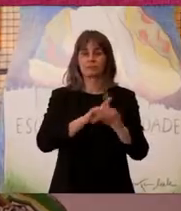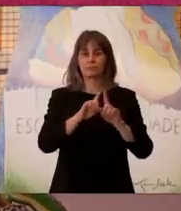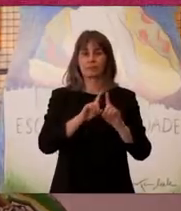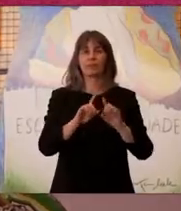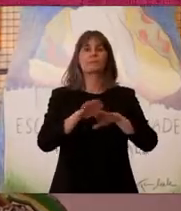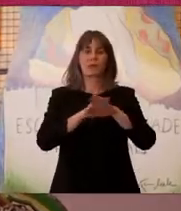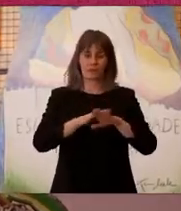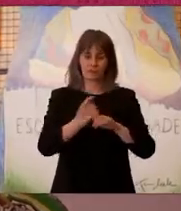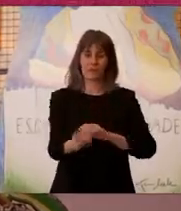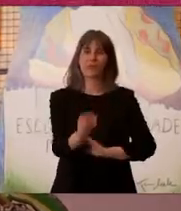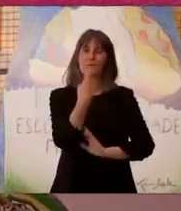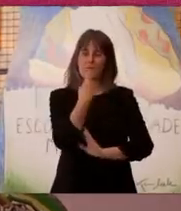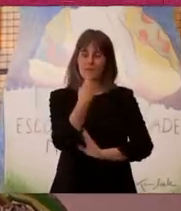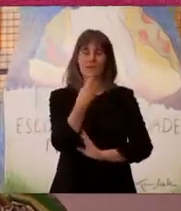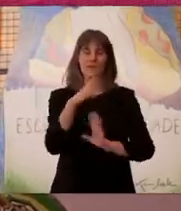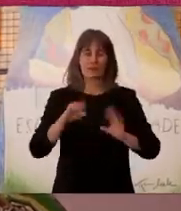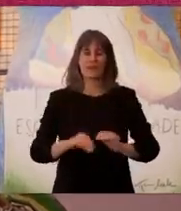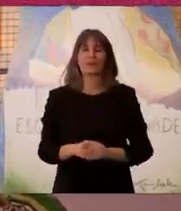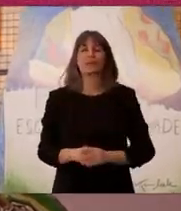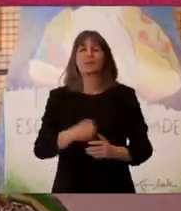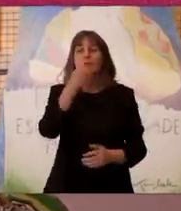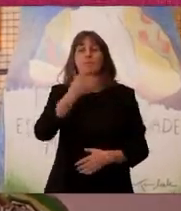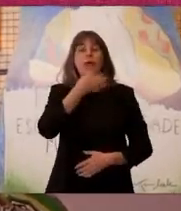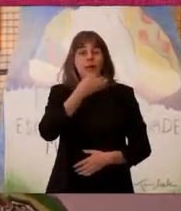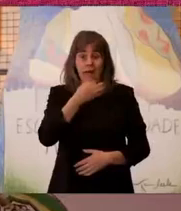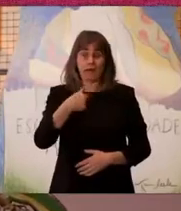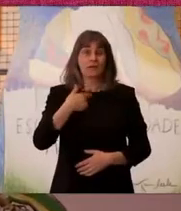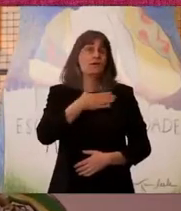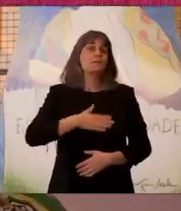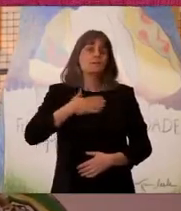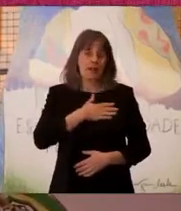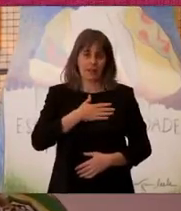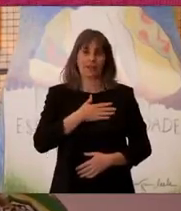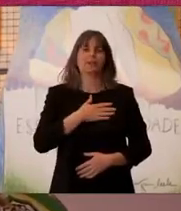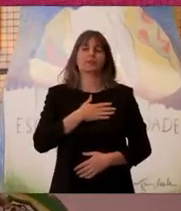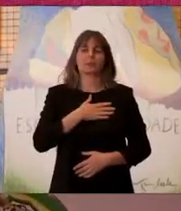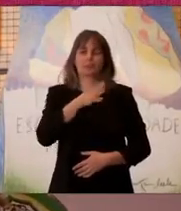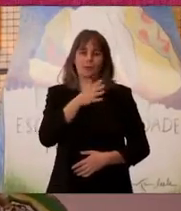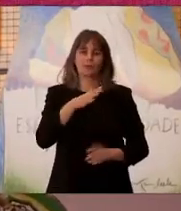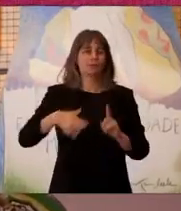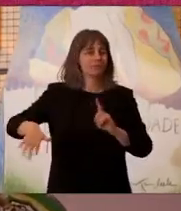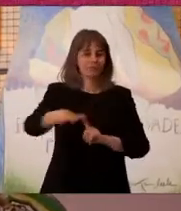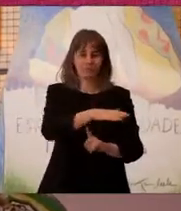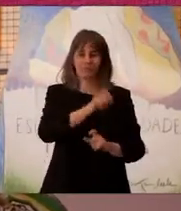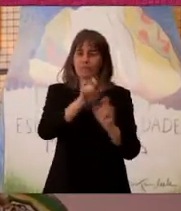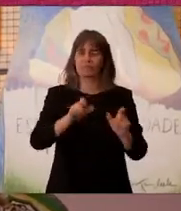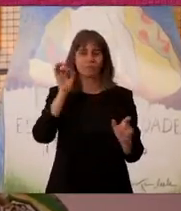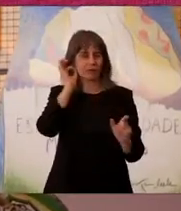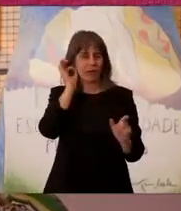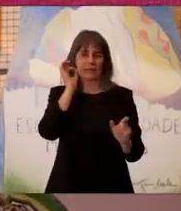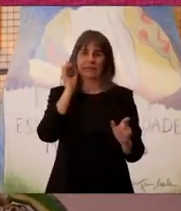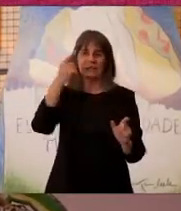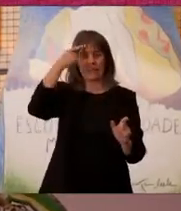perdón Creo que no se me estaba escritando decía que va tarde que un placer estar aquí a rodeada de tantísimo talento que para ser